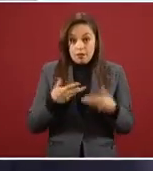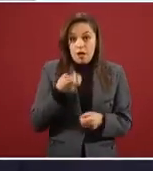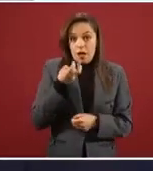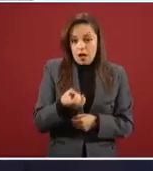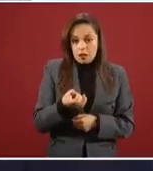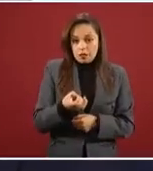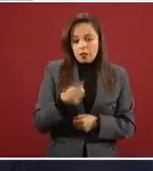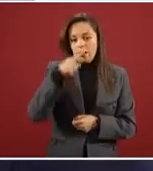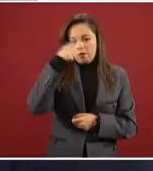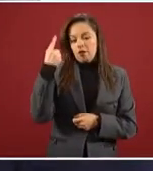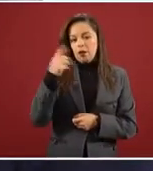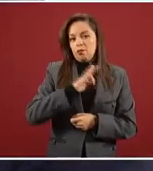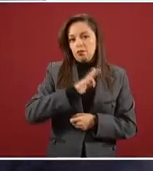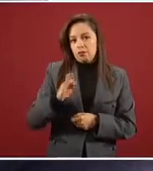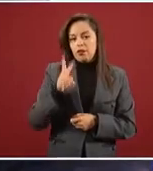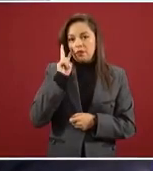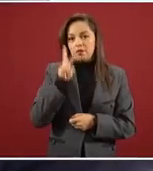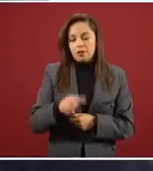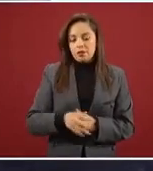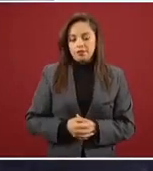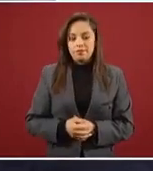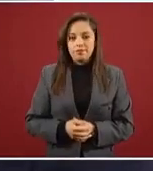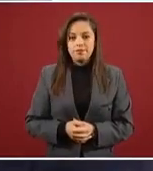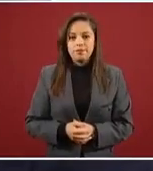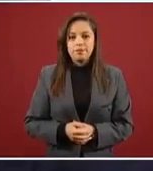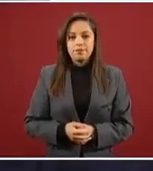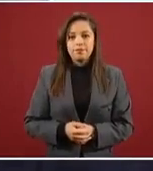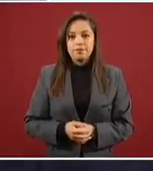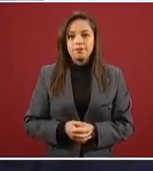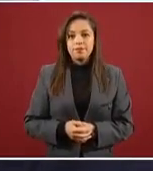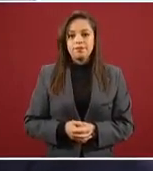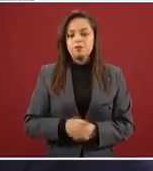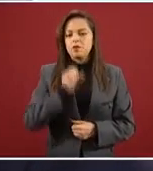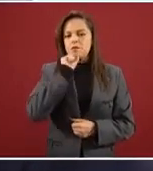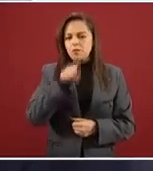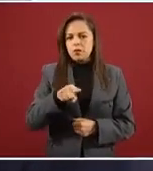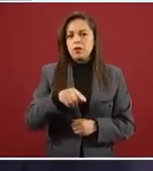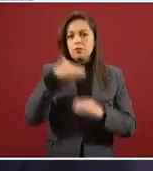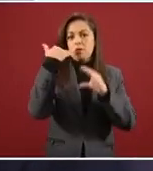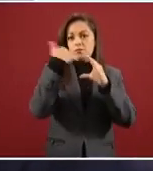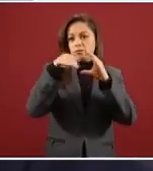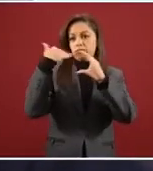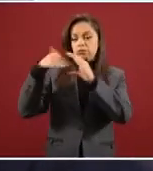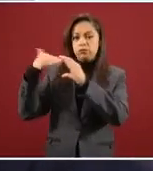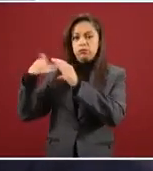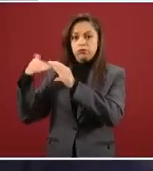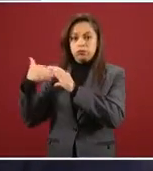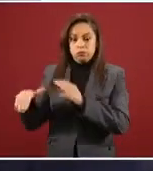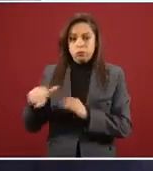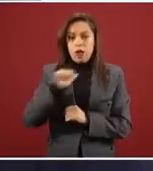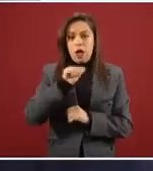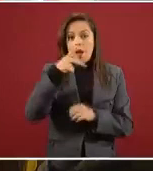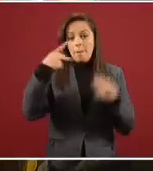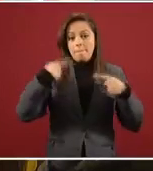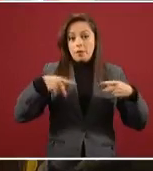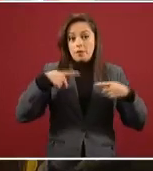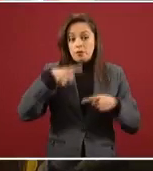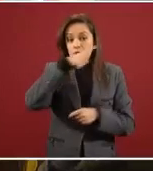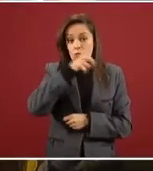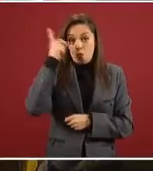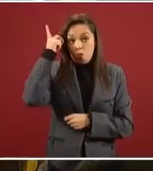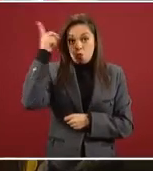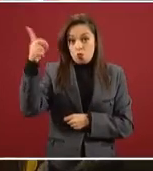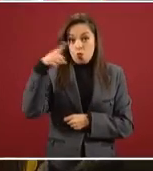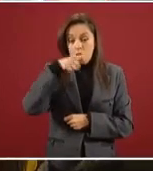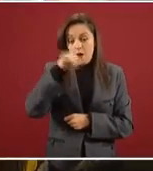comportamiento. También se están enviando correos electrónicos masivos a los patrones por parte tanto de la Secretaría del Trabajo,